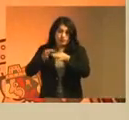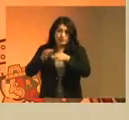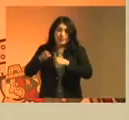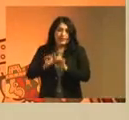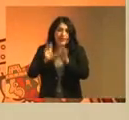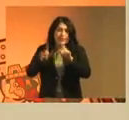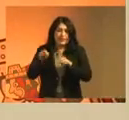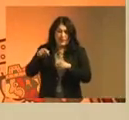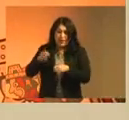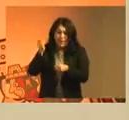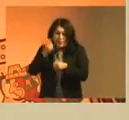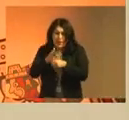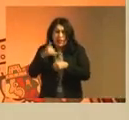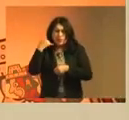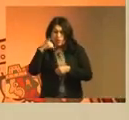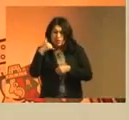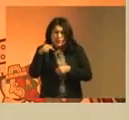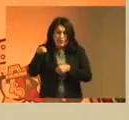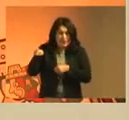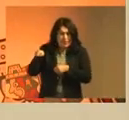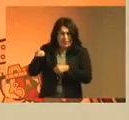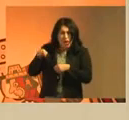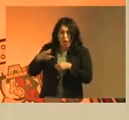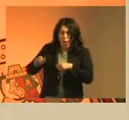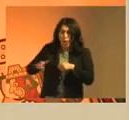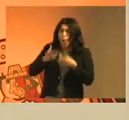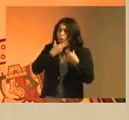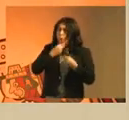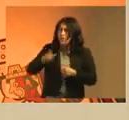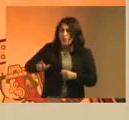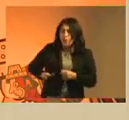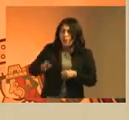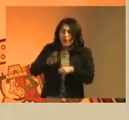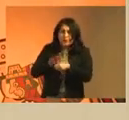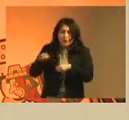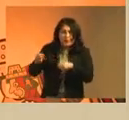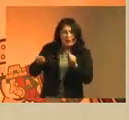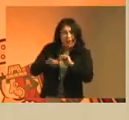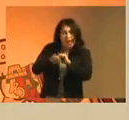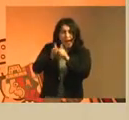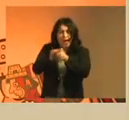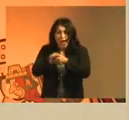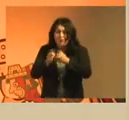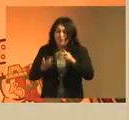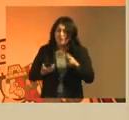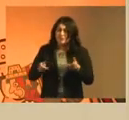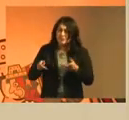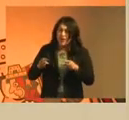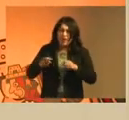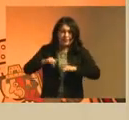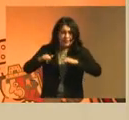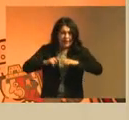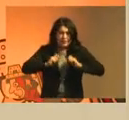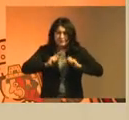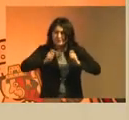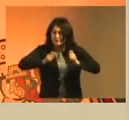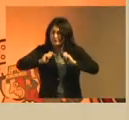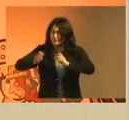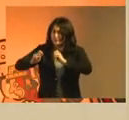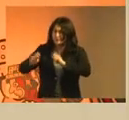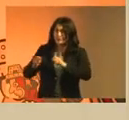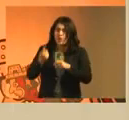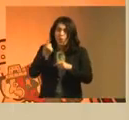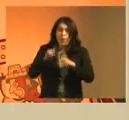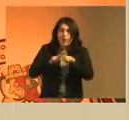que en yucatán hay un gobernador que está haciendo cambios hay un gobernador que está haciendo reformas hay un gobernador que está entregando tierras uno de sus hermanos le